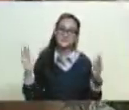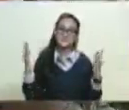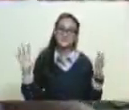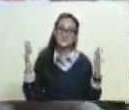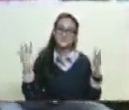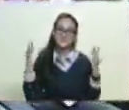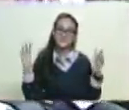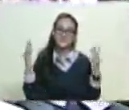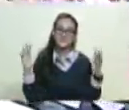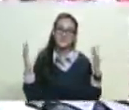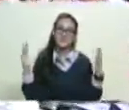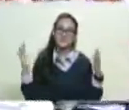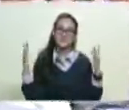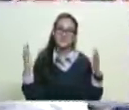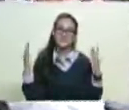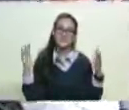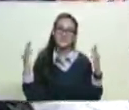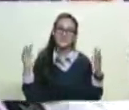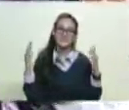Y